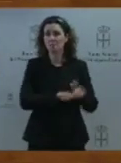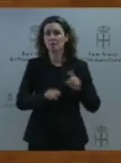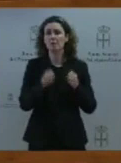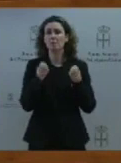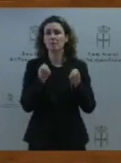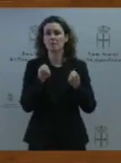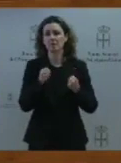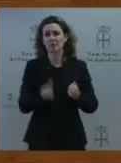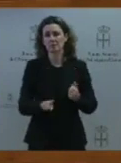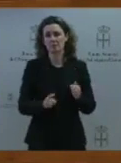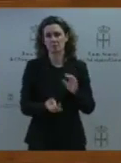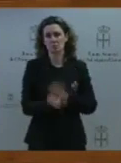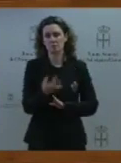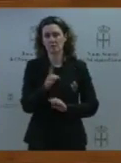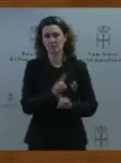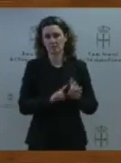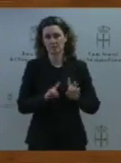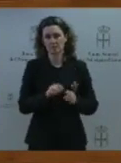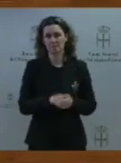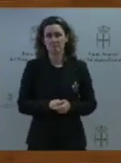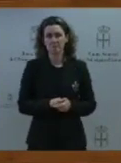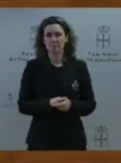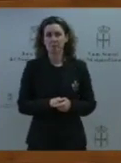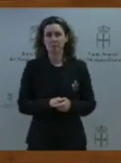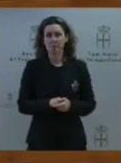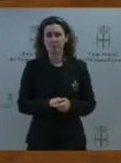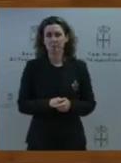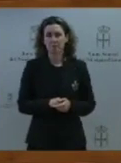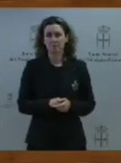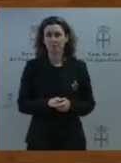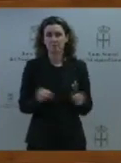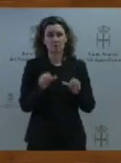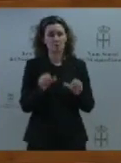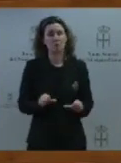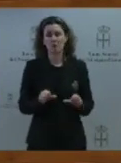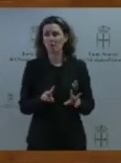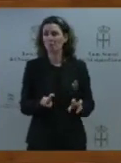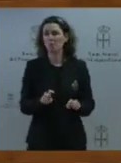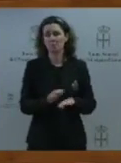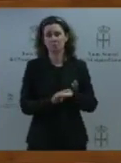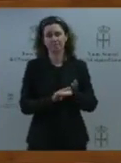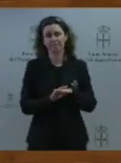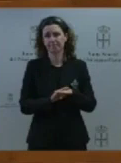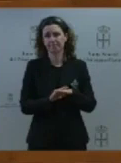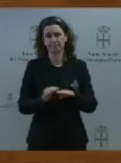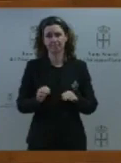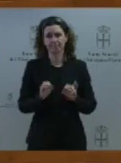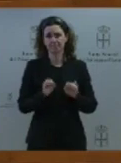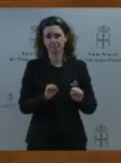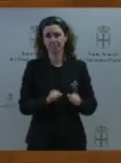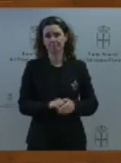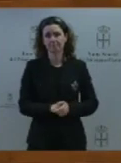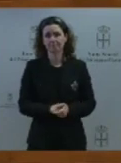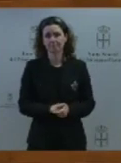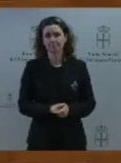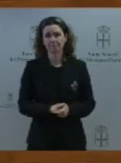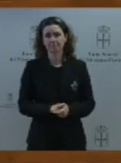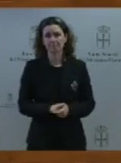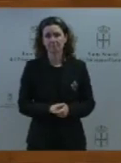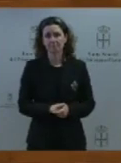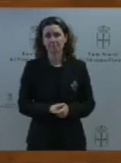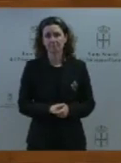apoyamos desde podemos asturíes este nuevo modelo este criterio porque sabemos por la experiencia que ya tenemos que no va a haber fin y efectivamente